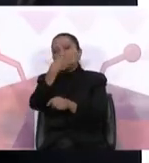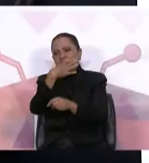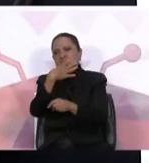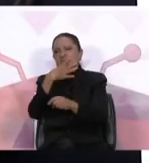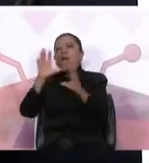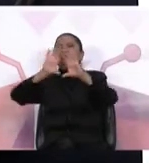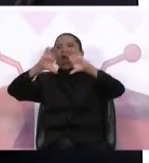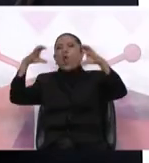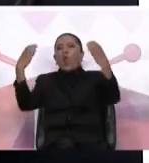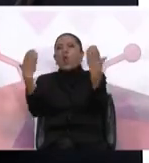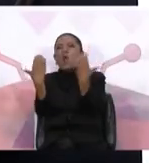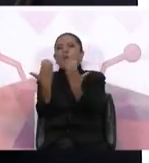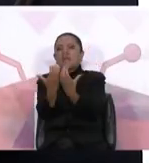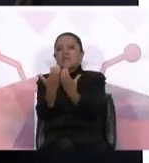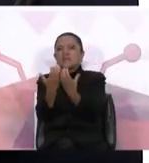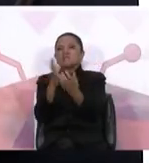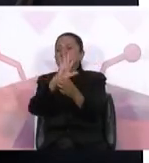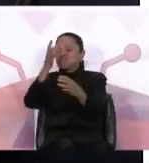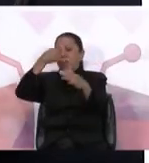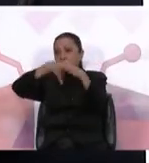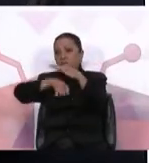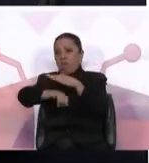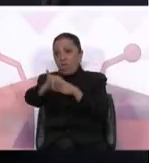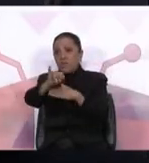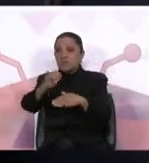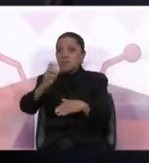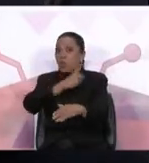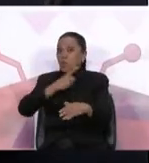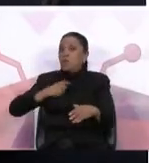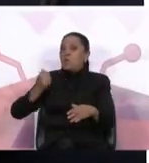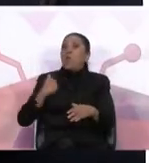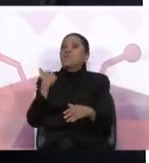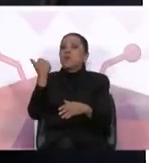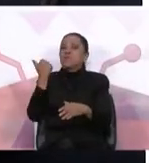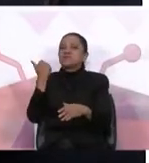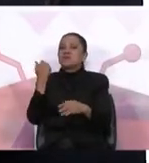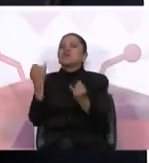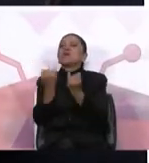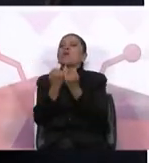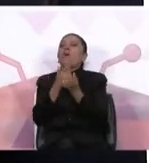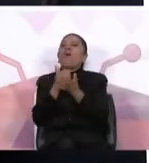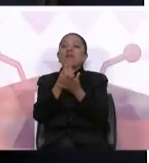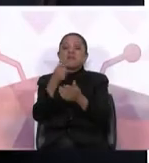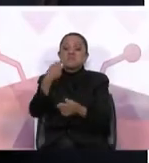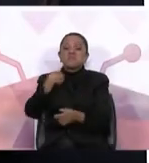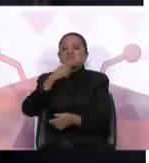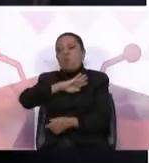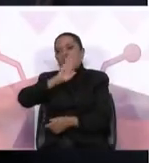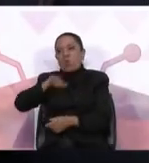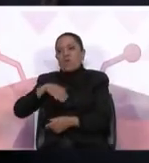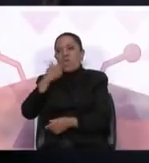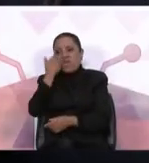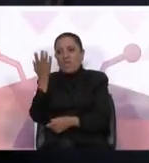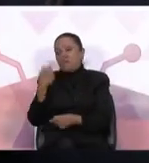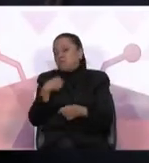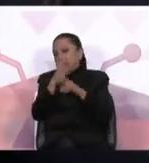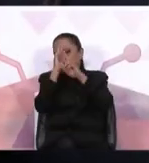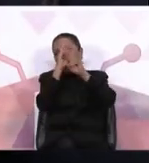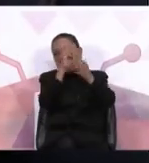estamos inmersos y hay que aprovechar la eutanasia respecto a la vida como médico su libro